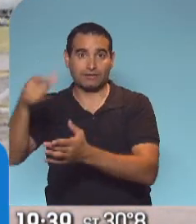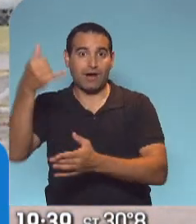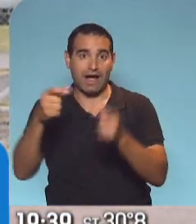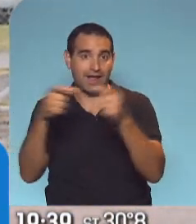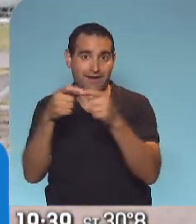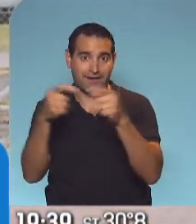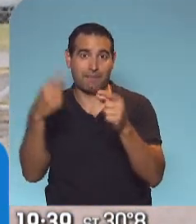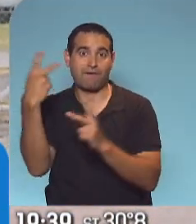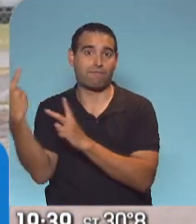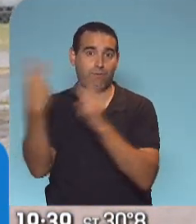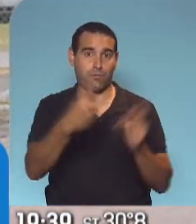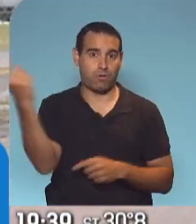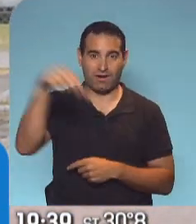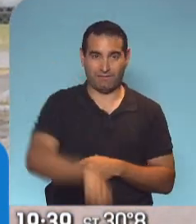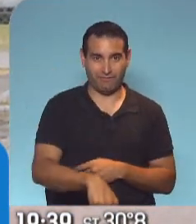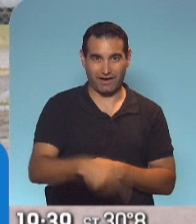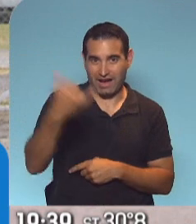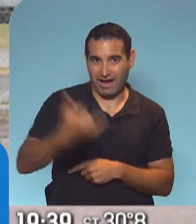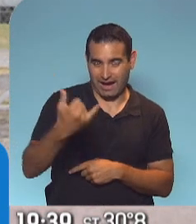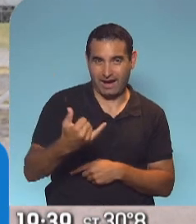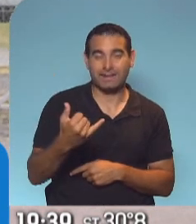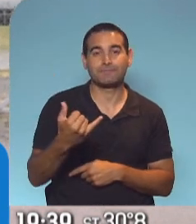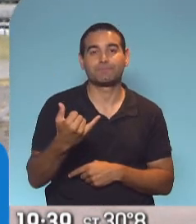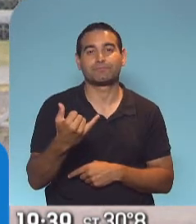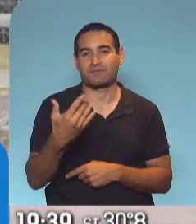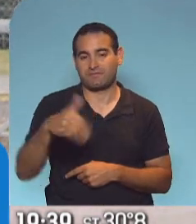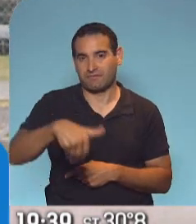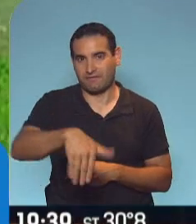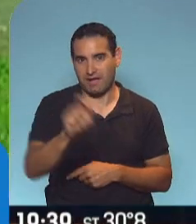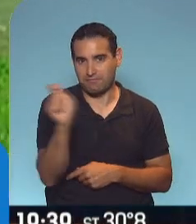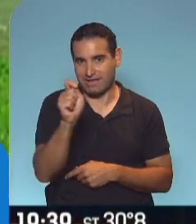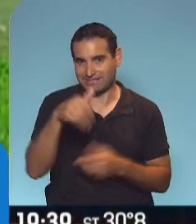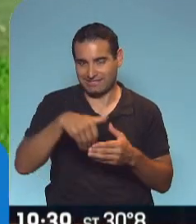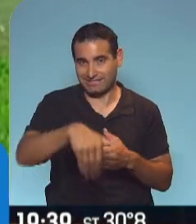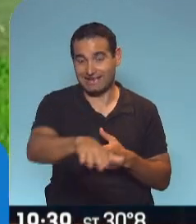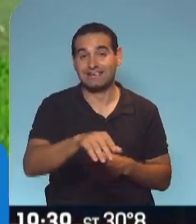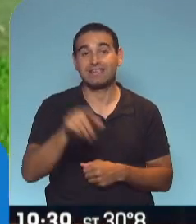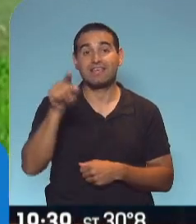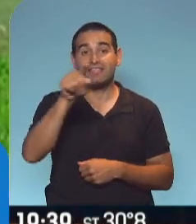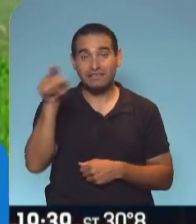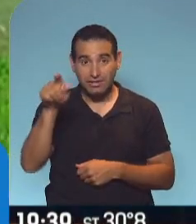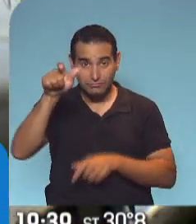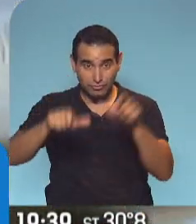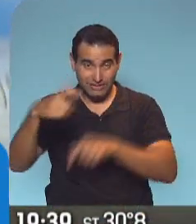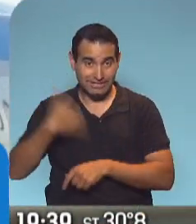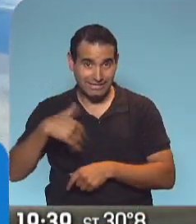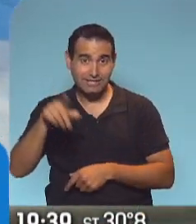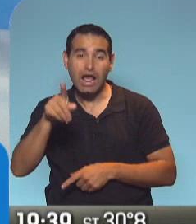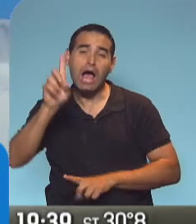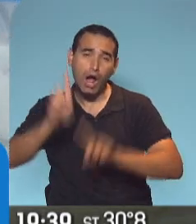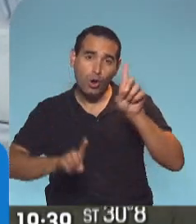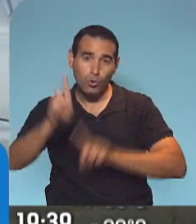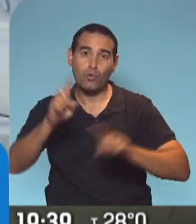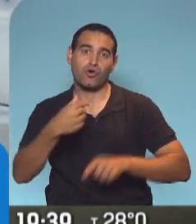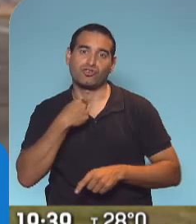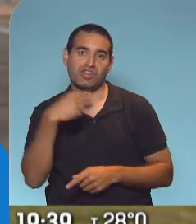vuelta, digamos, claro. En los próximos meses. De esos argentinos, hay algunos que van a